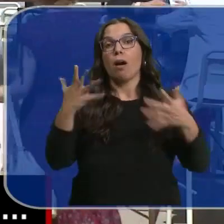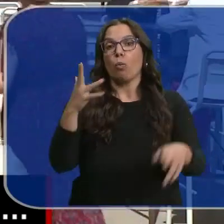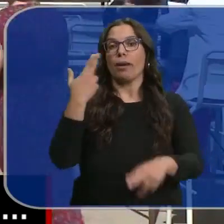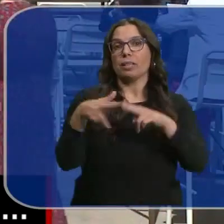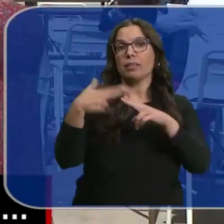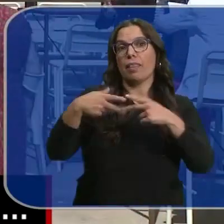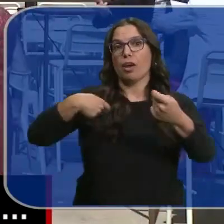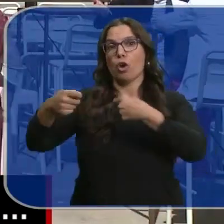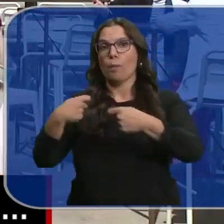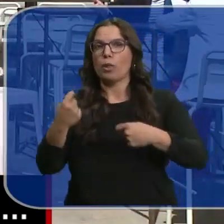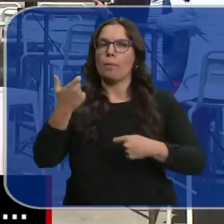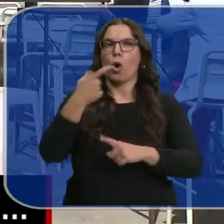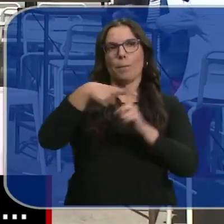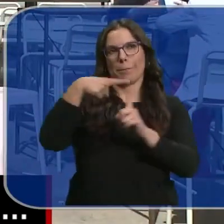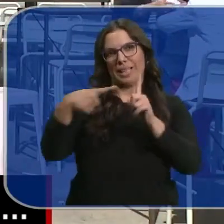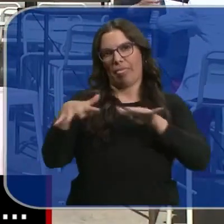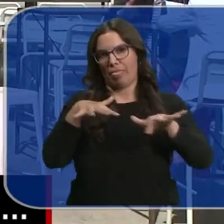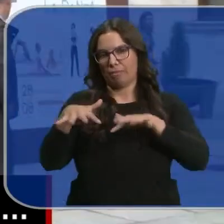comercios que se encuentran a medio gas.